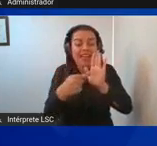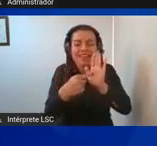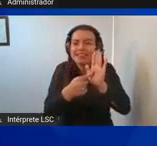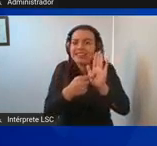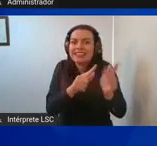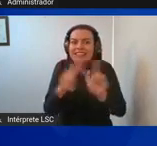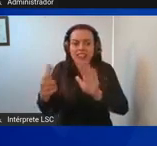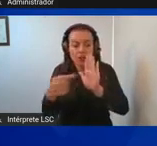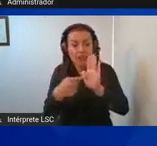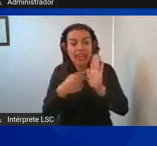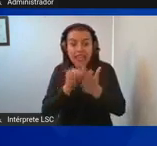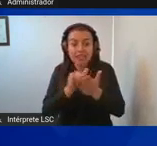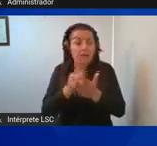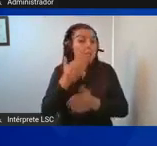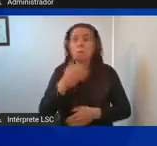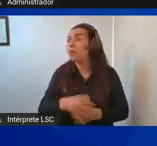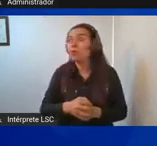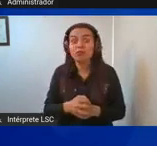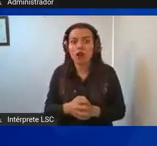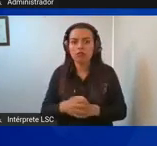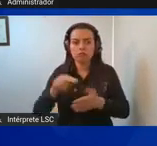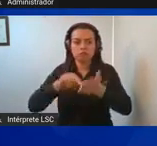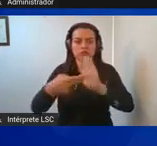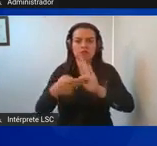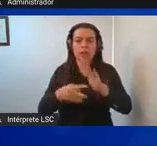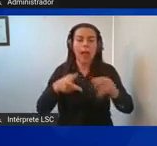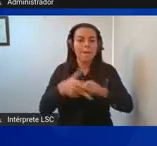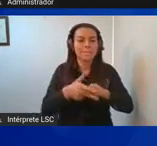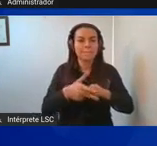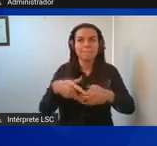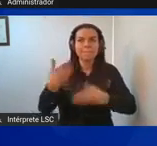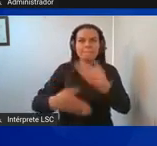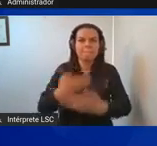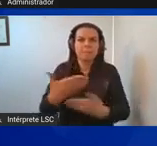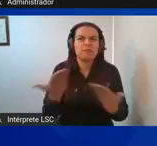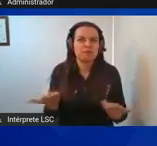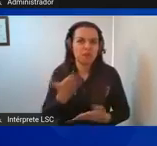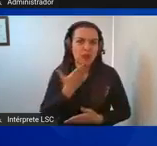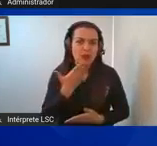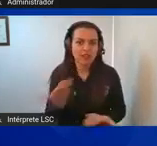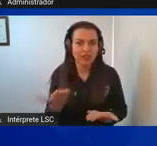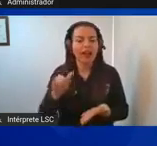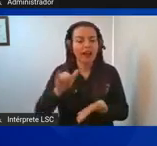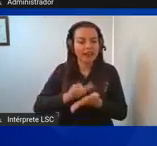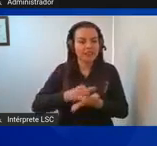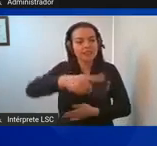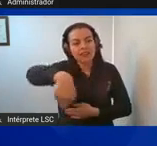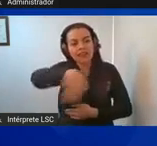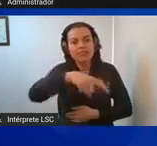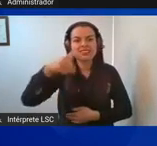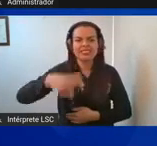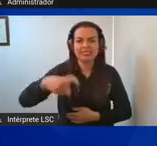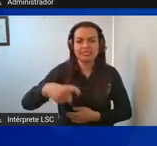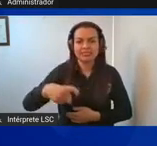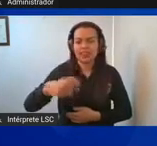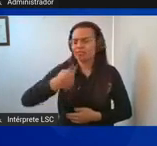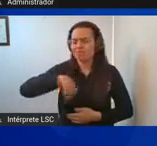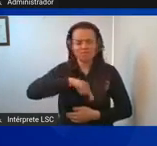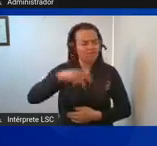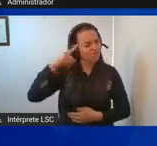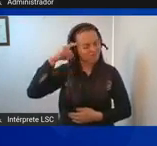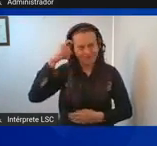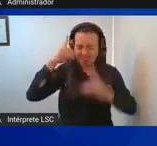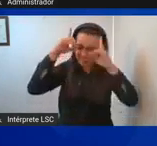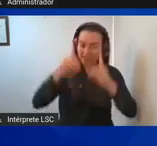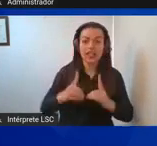si no nos vamos a quedar sin el avance histórico para una comunidad que realmente lo requiere. Tomamos la decisión y creo que afortunadamente lo hicimos, porque